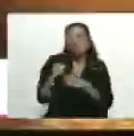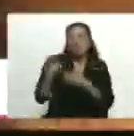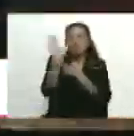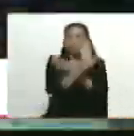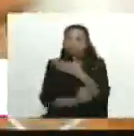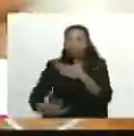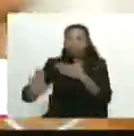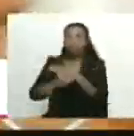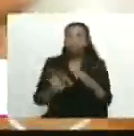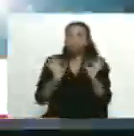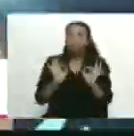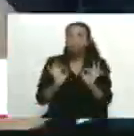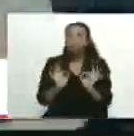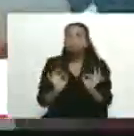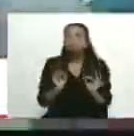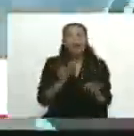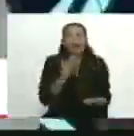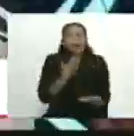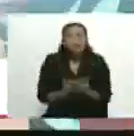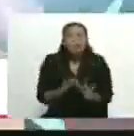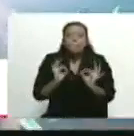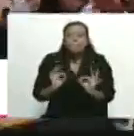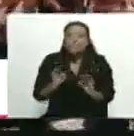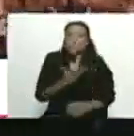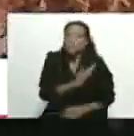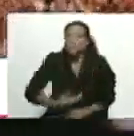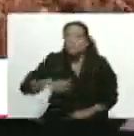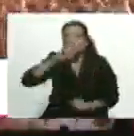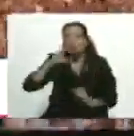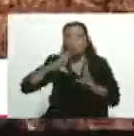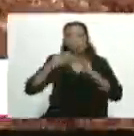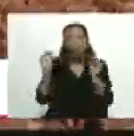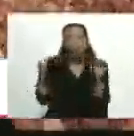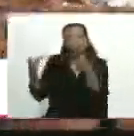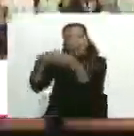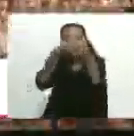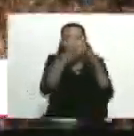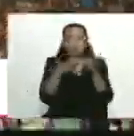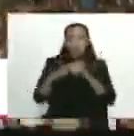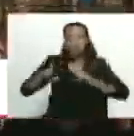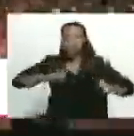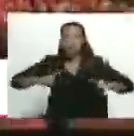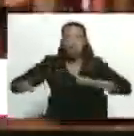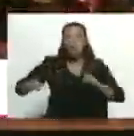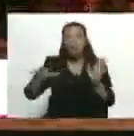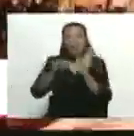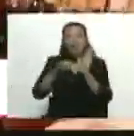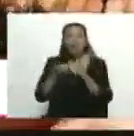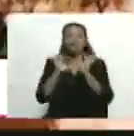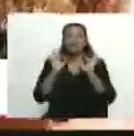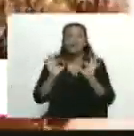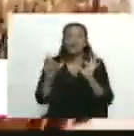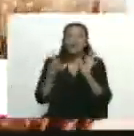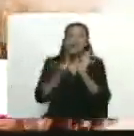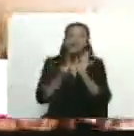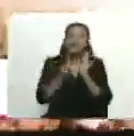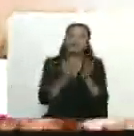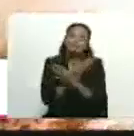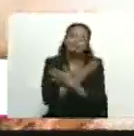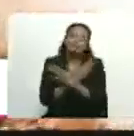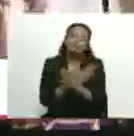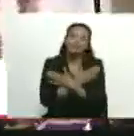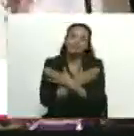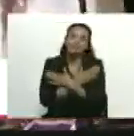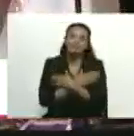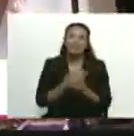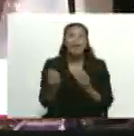jóvenes. Totalmente agradecido, presidente, con usted y con todos los organizadores de la Ruta Light del Bachiller. Bueno, lo felicito. Me